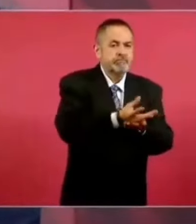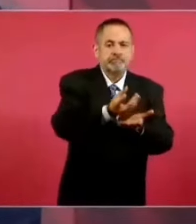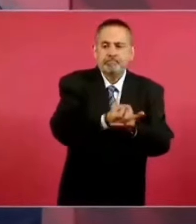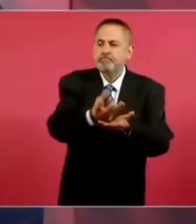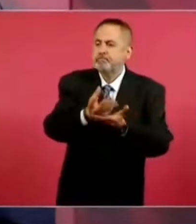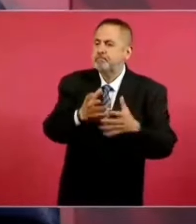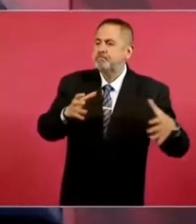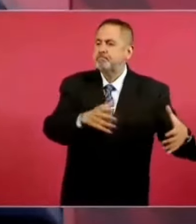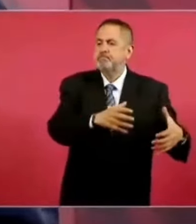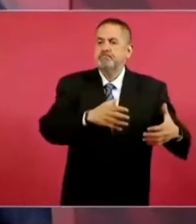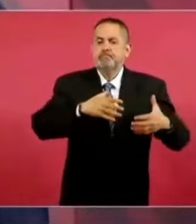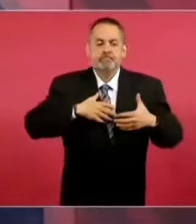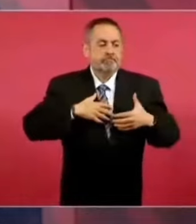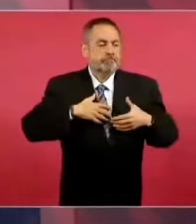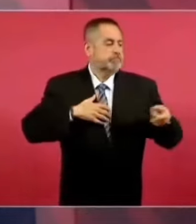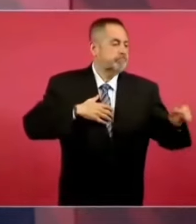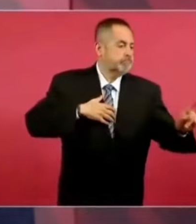que censure,